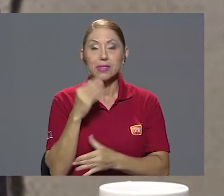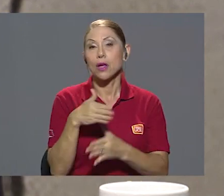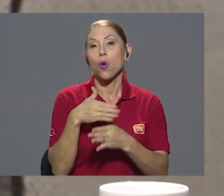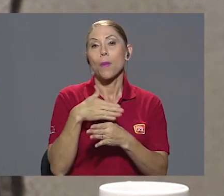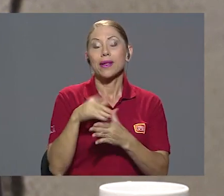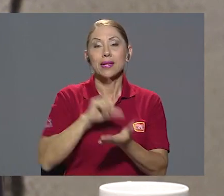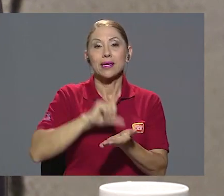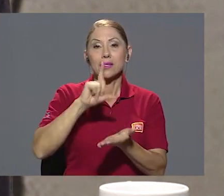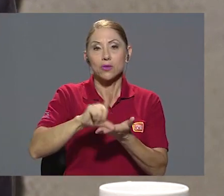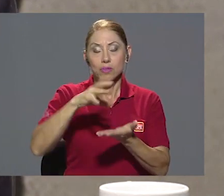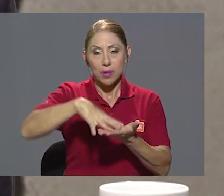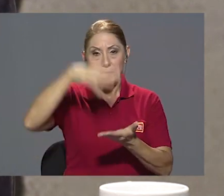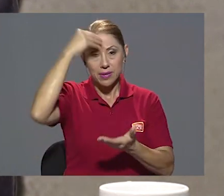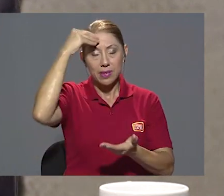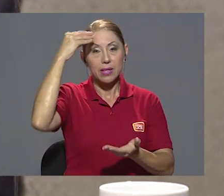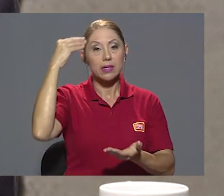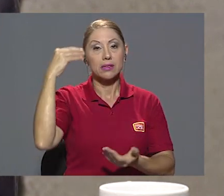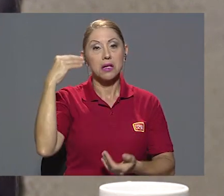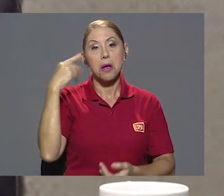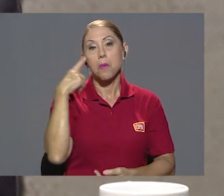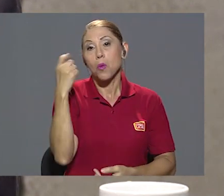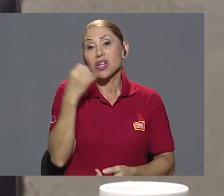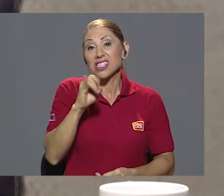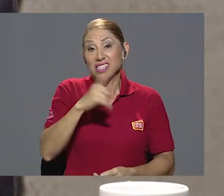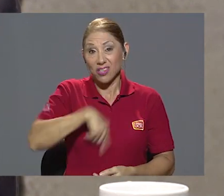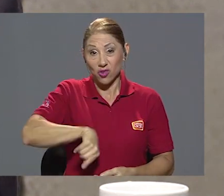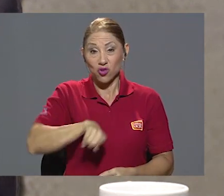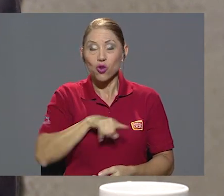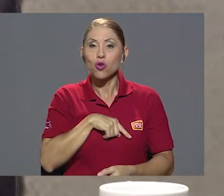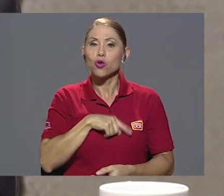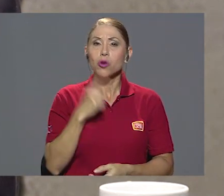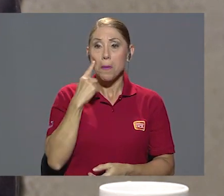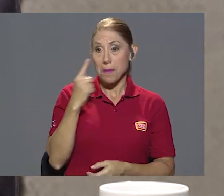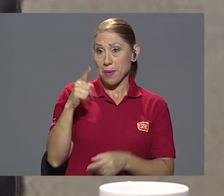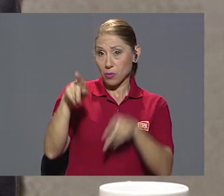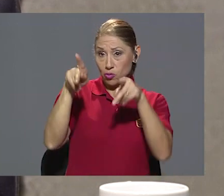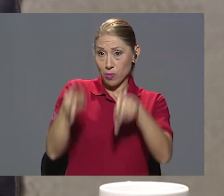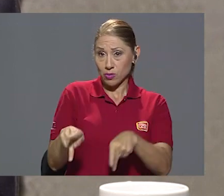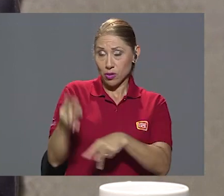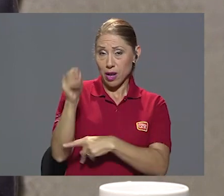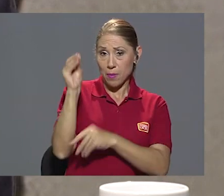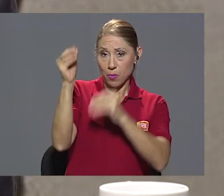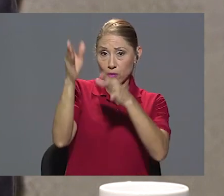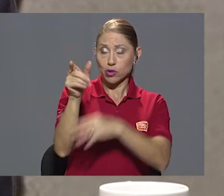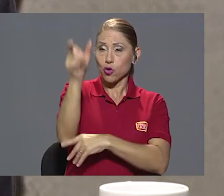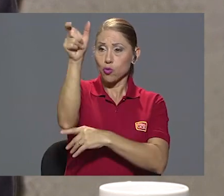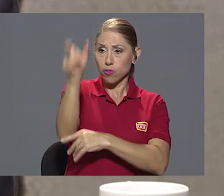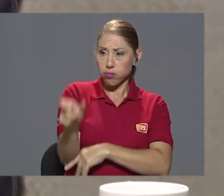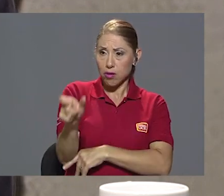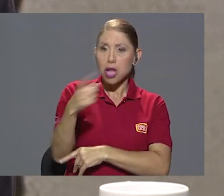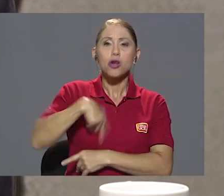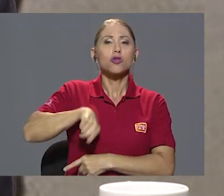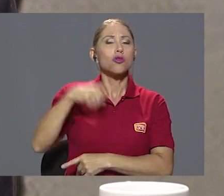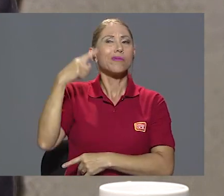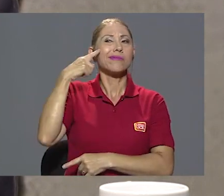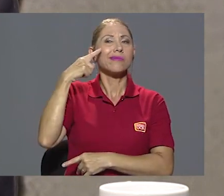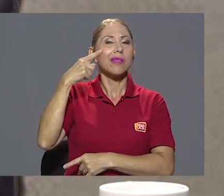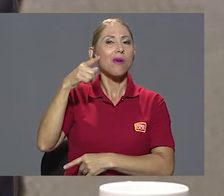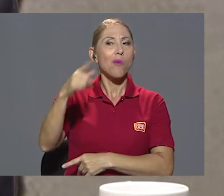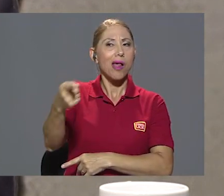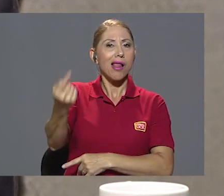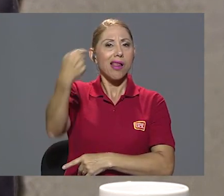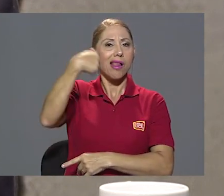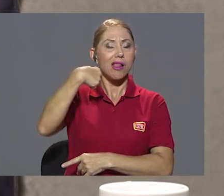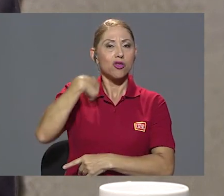compartir lecciones aprendidas, etcétera. Porque si nos ponemos en el papel de ese profesor universitario, especialista en su campo, indudablemente